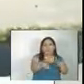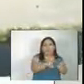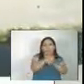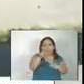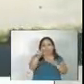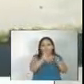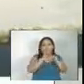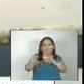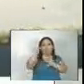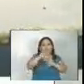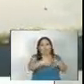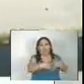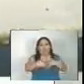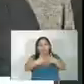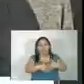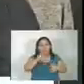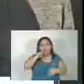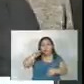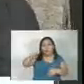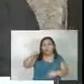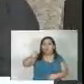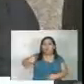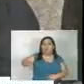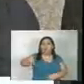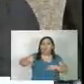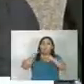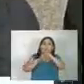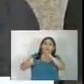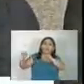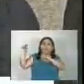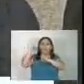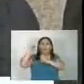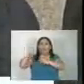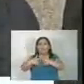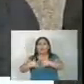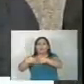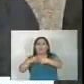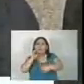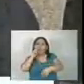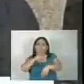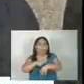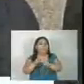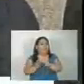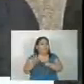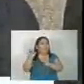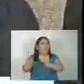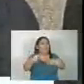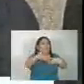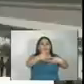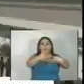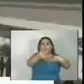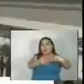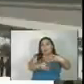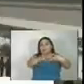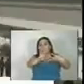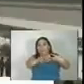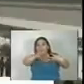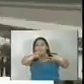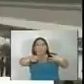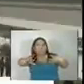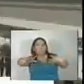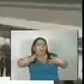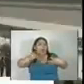y acoge los términos del fallo con el que los magistrados de la Corte Suprema de Estados Unidos extendieron la vigencia del título 42. La medida